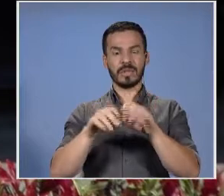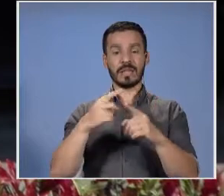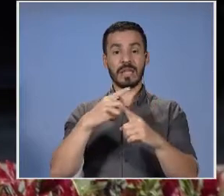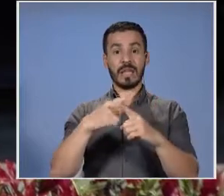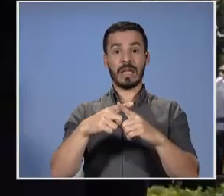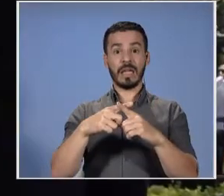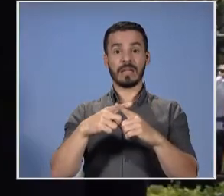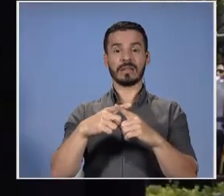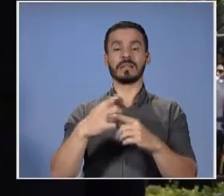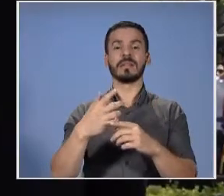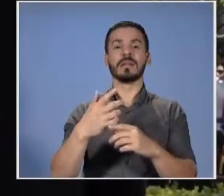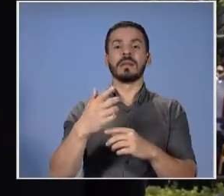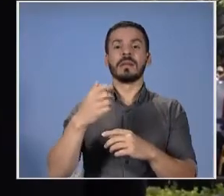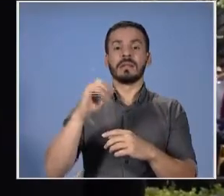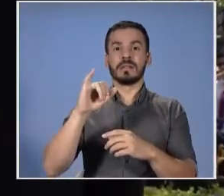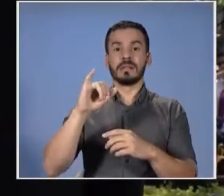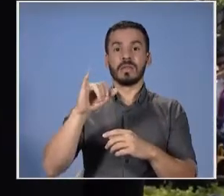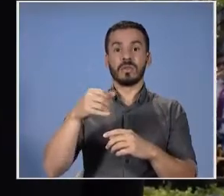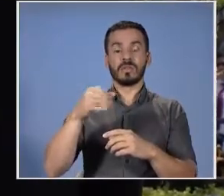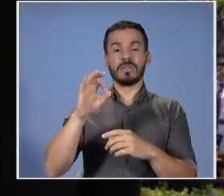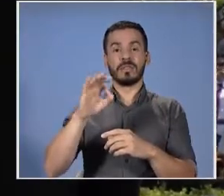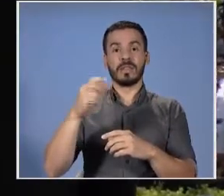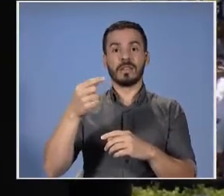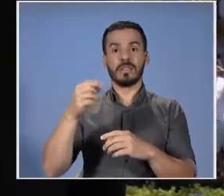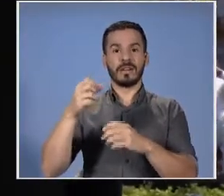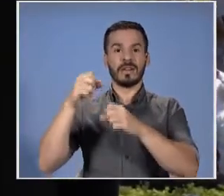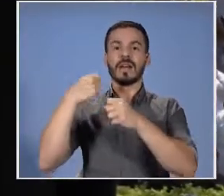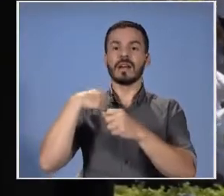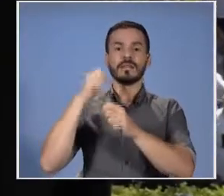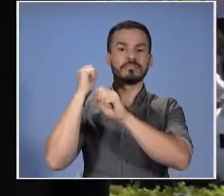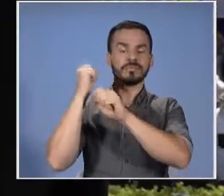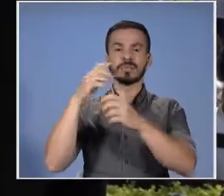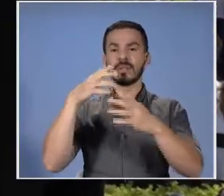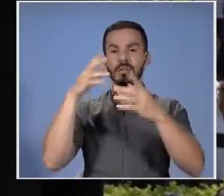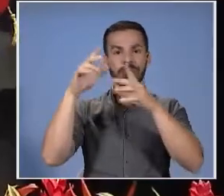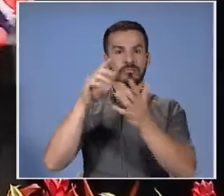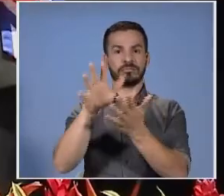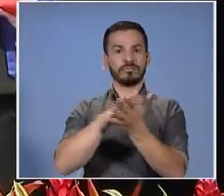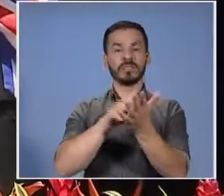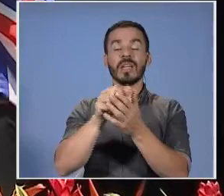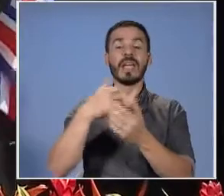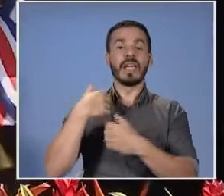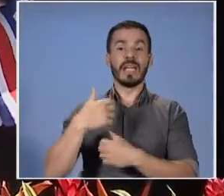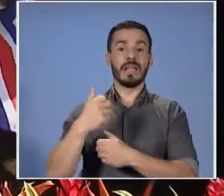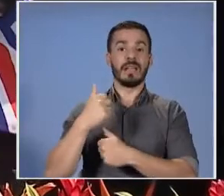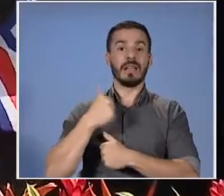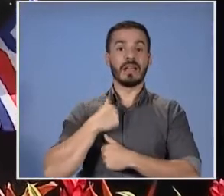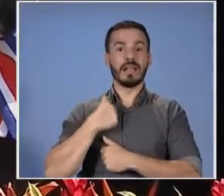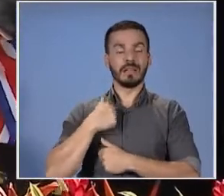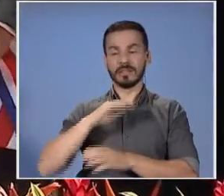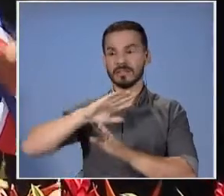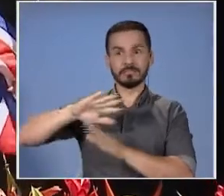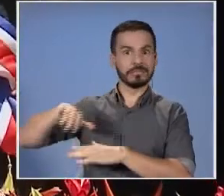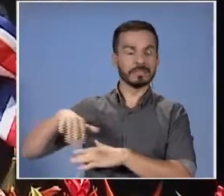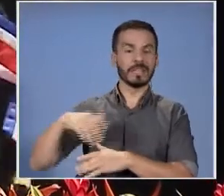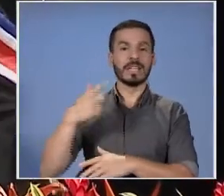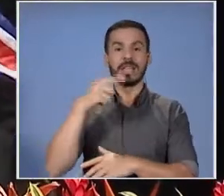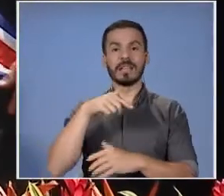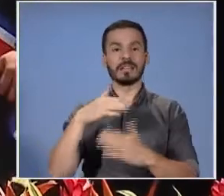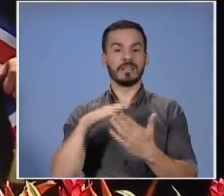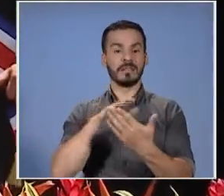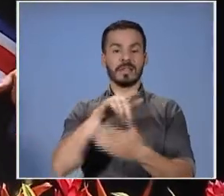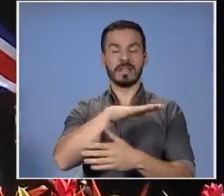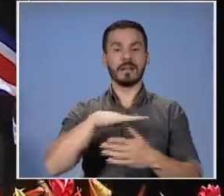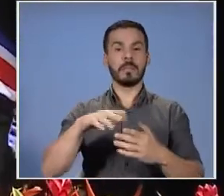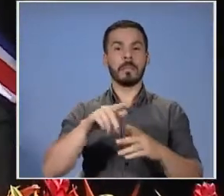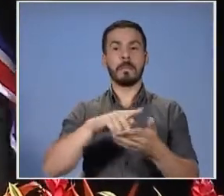José Figueres Ferrer pues va a hacer el acto simbólico de la abolición del ejército. Entonces, frente a un edificio que representa esto, está la Plaza de la